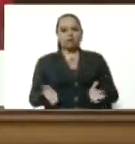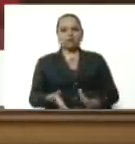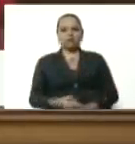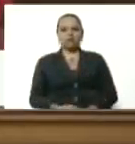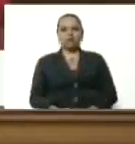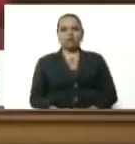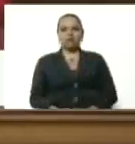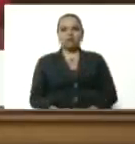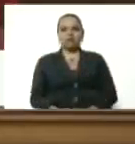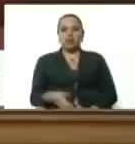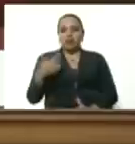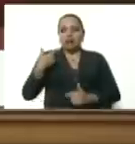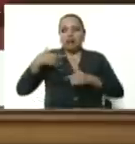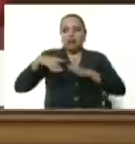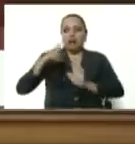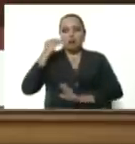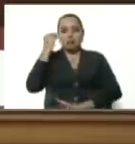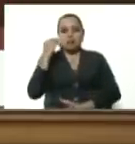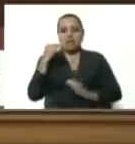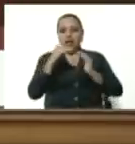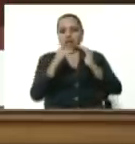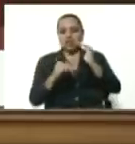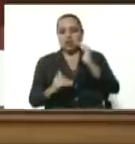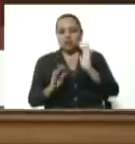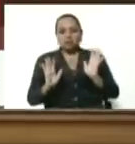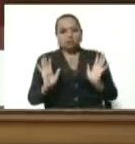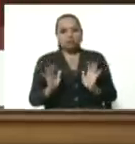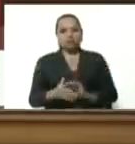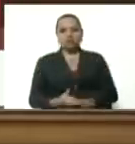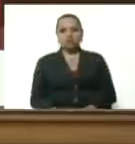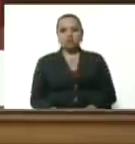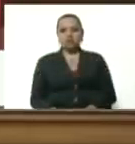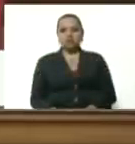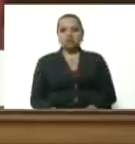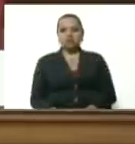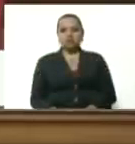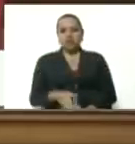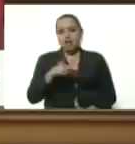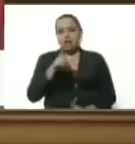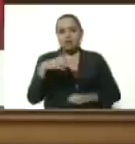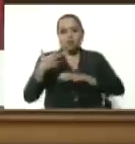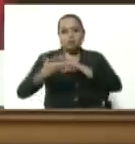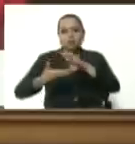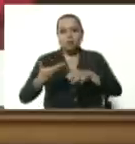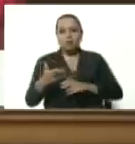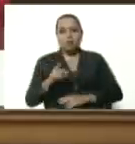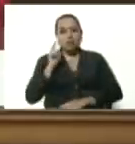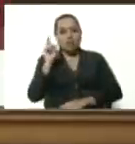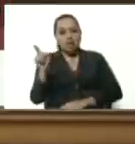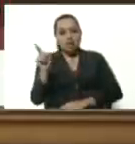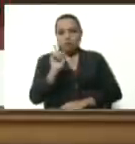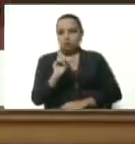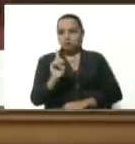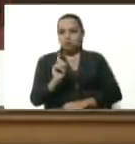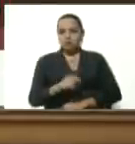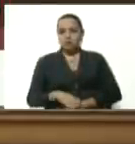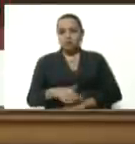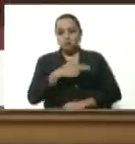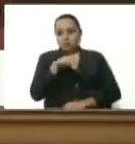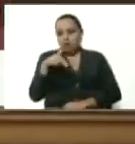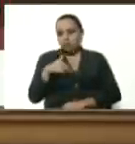Allá aquel que se crea que es inferior. Y eso es un problema no de ellos, sino nuestro.